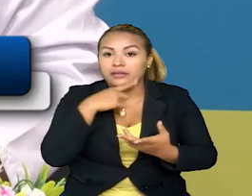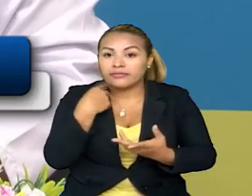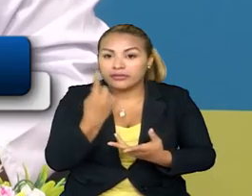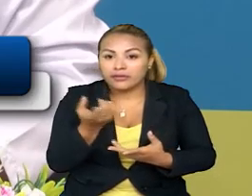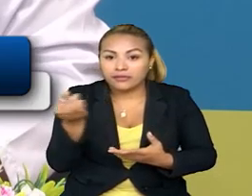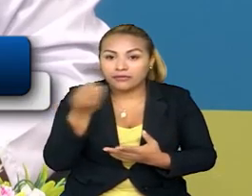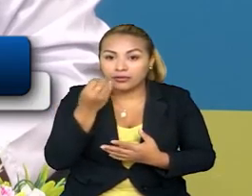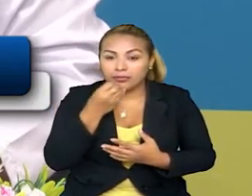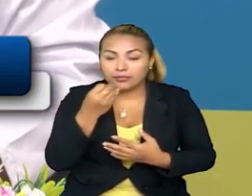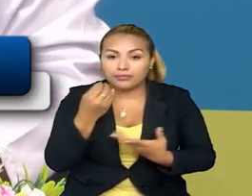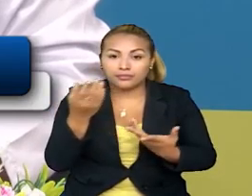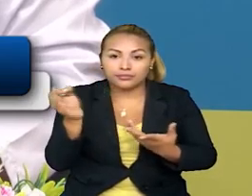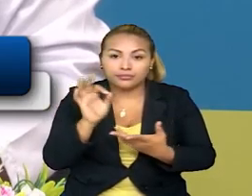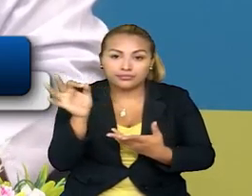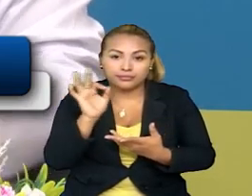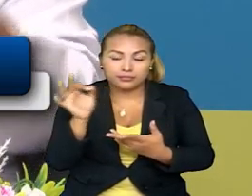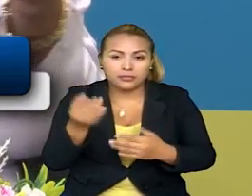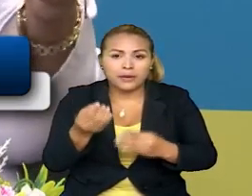para el ser humano